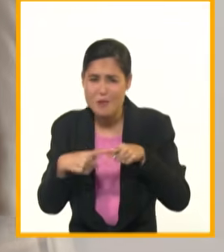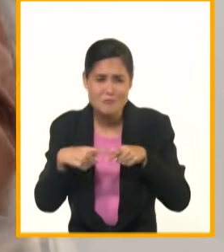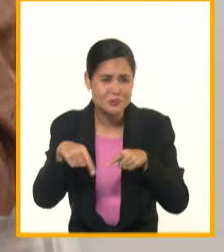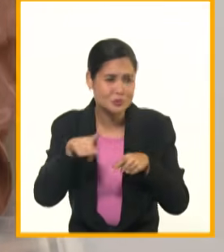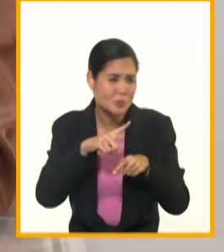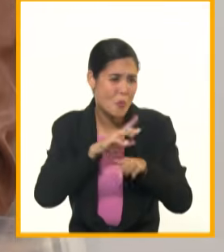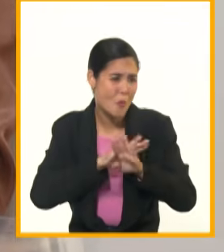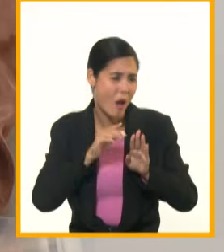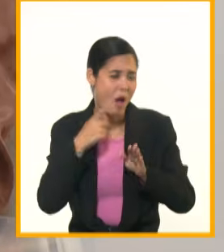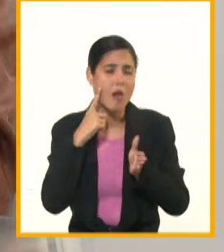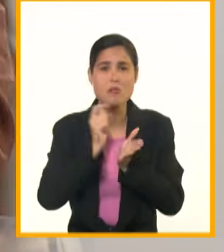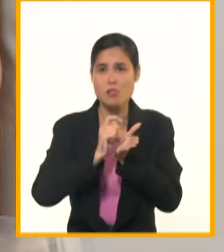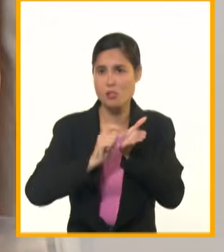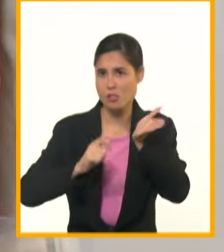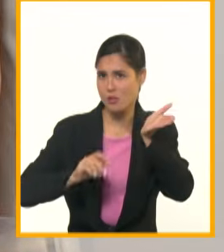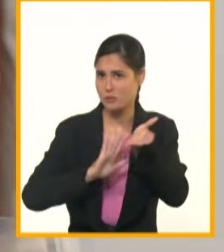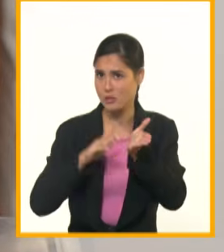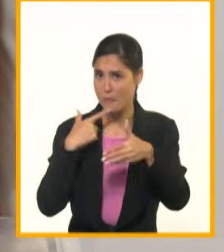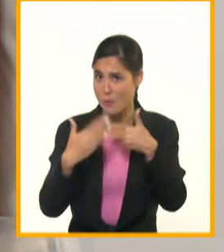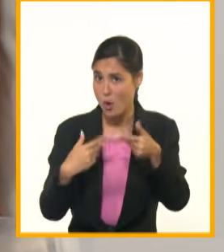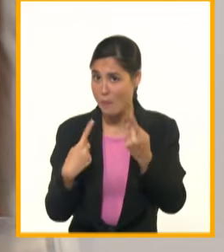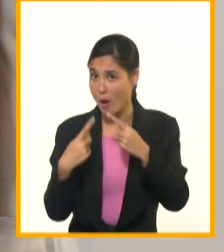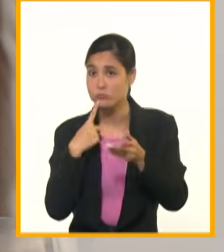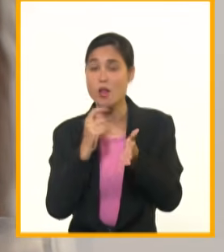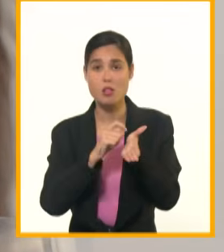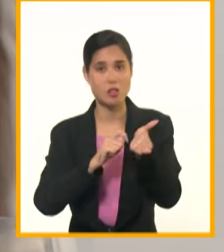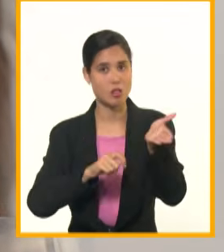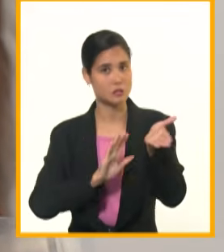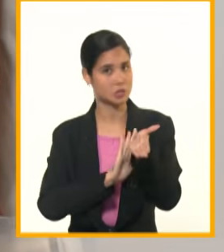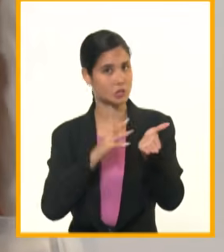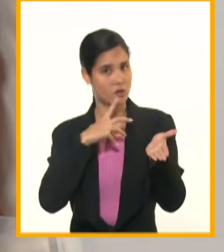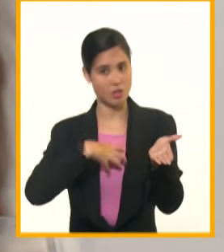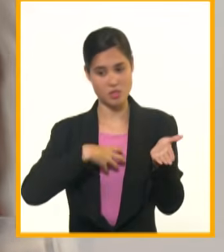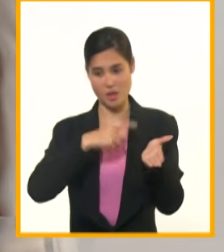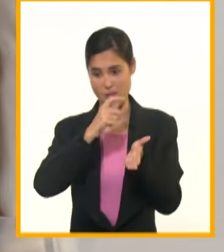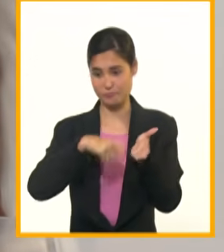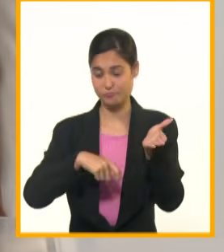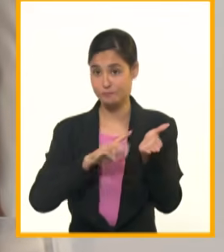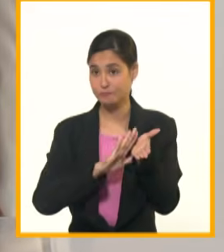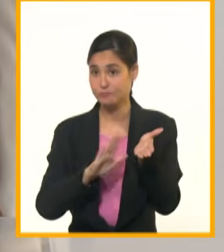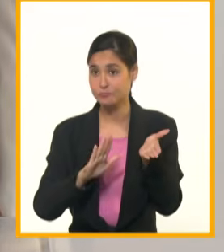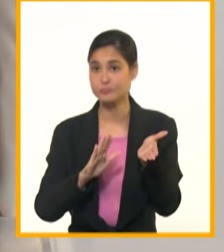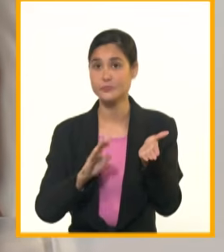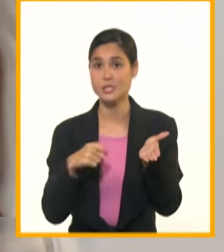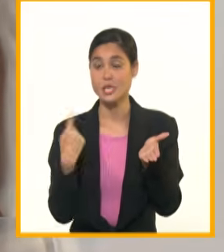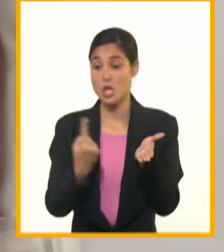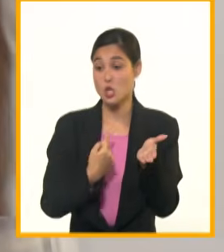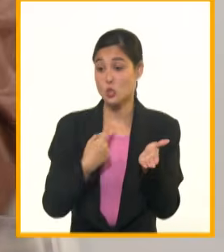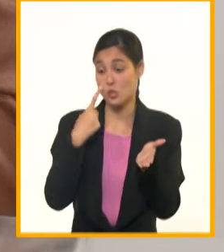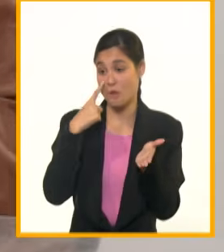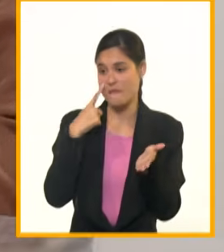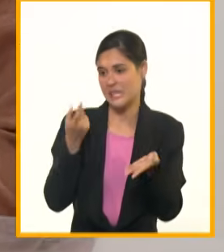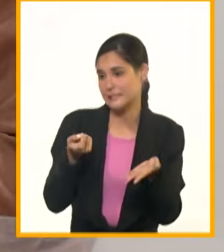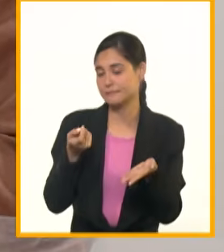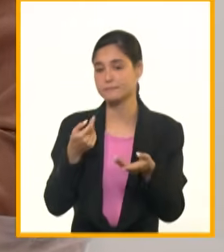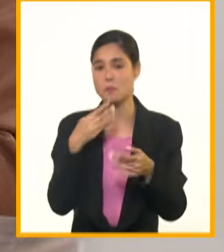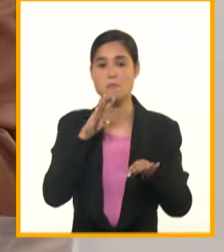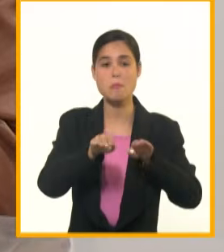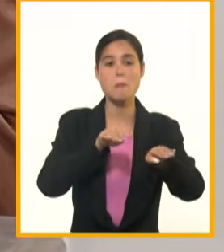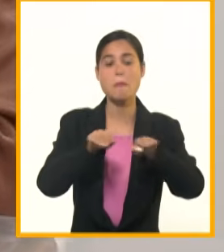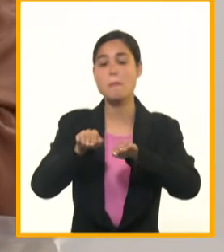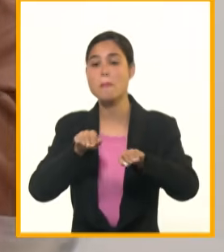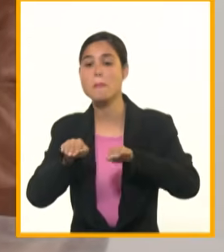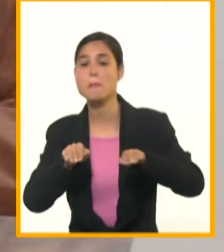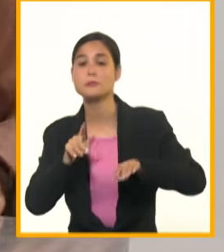causas y por tanto este año logramos limpiar cerca de 100 kilómetros de canales. El 30 de noviembre es